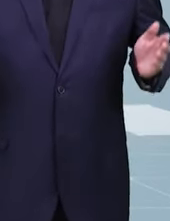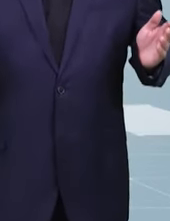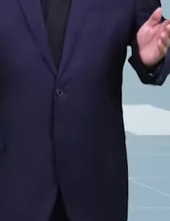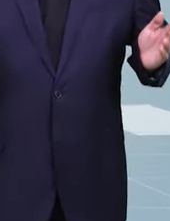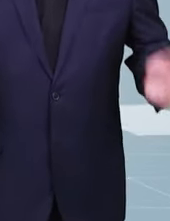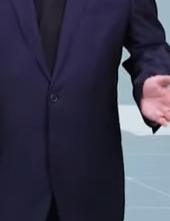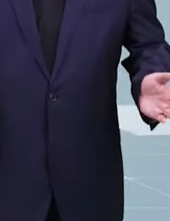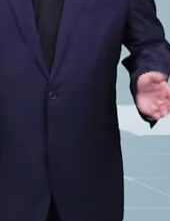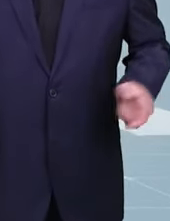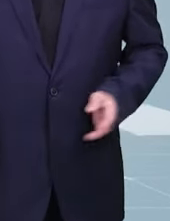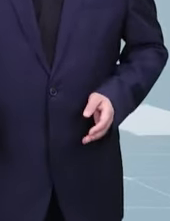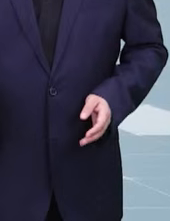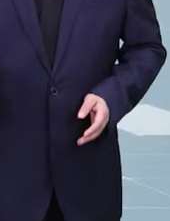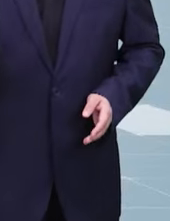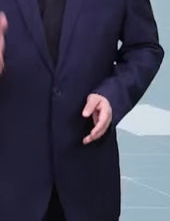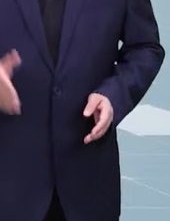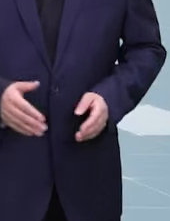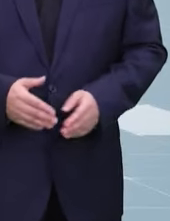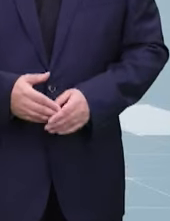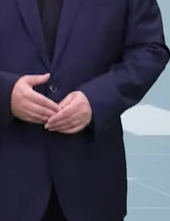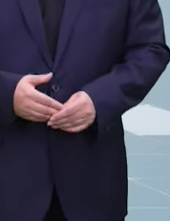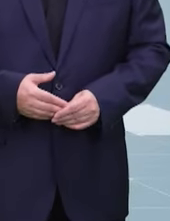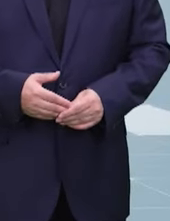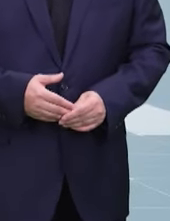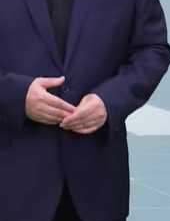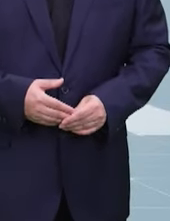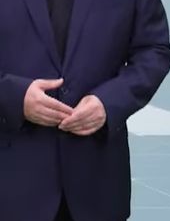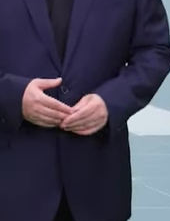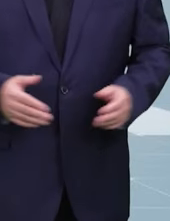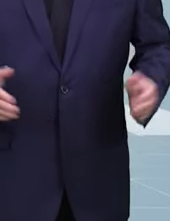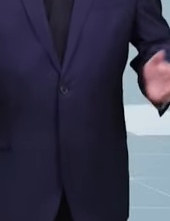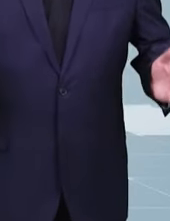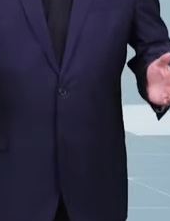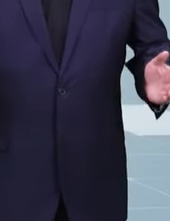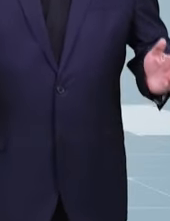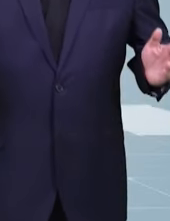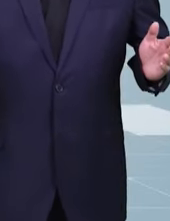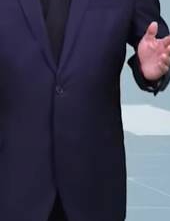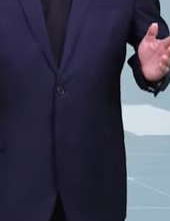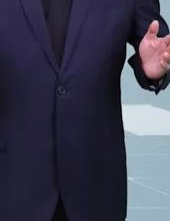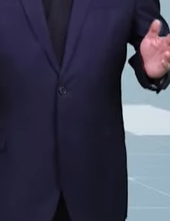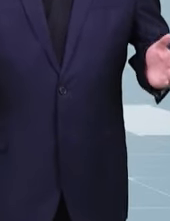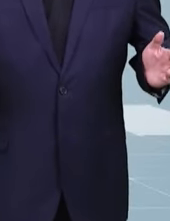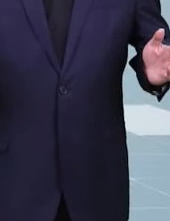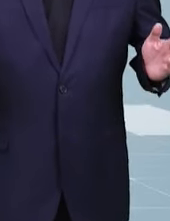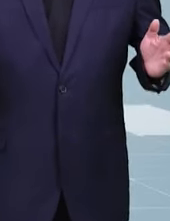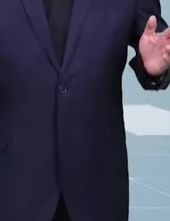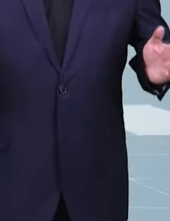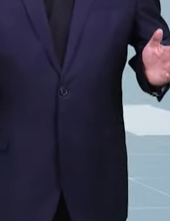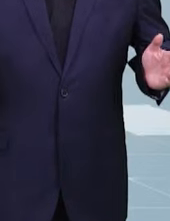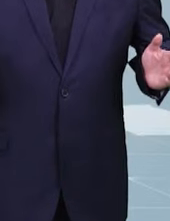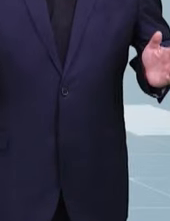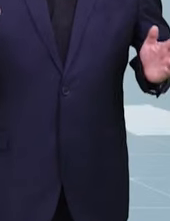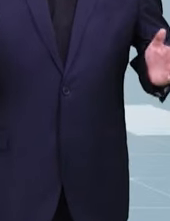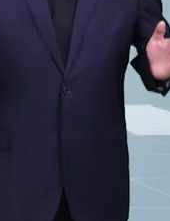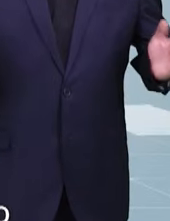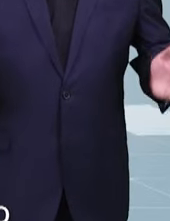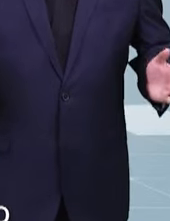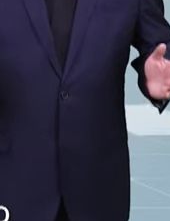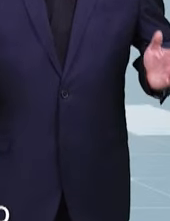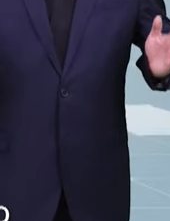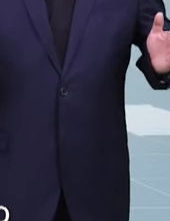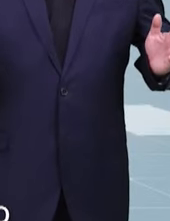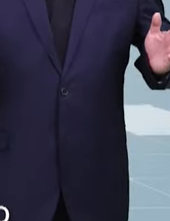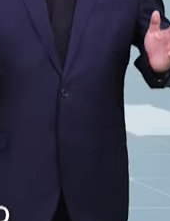industria de Inteligencia artificial experiment aumento y la innovación en módulos funcionales esté pulsando